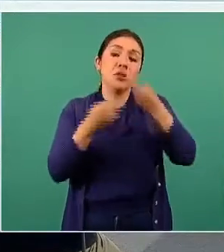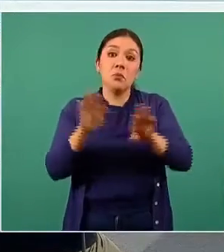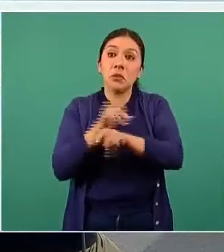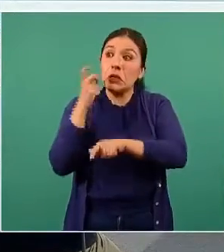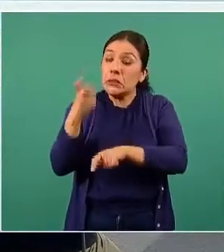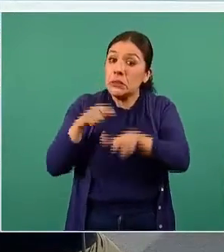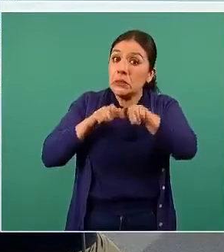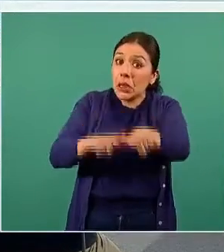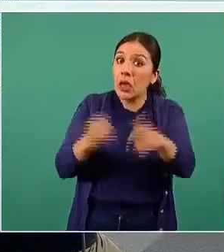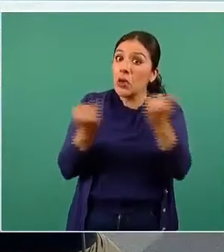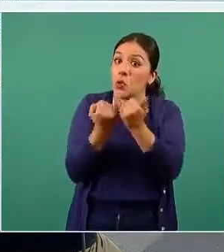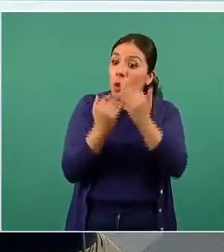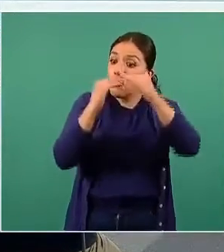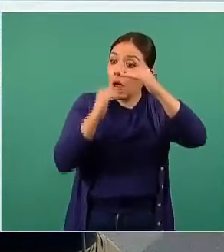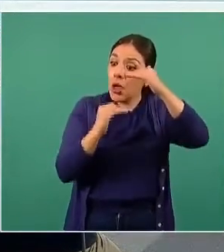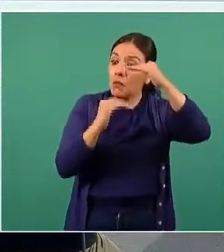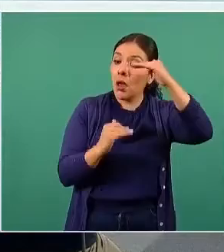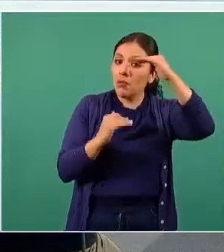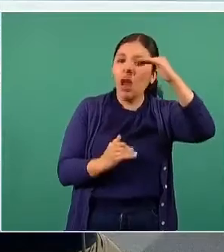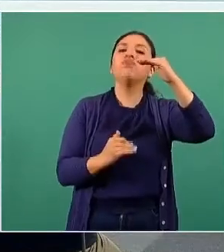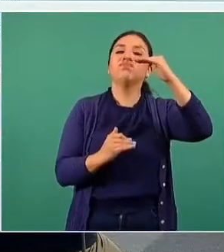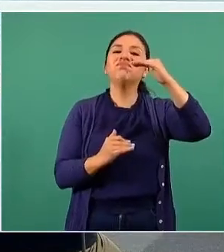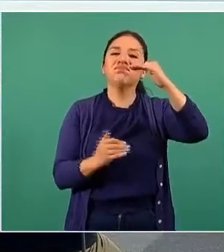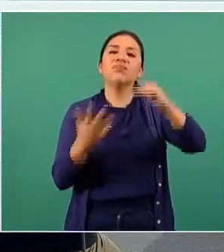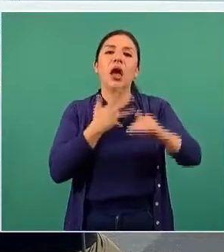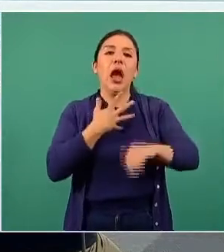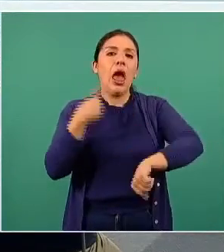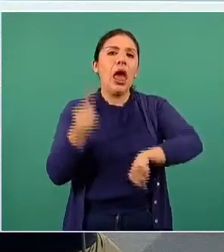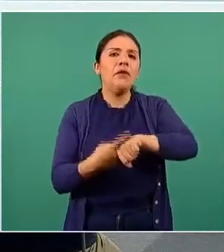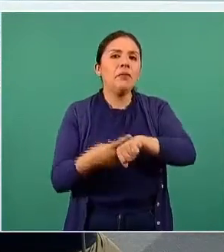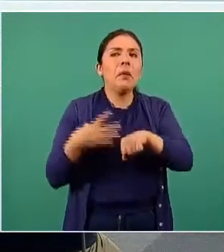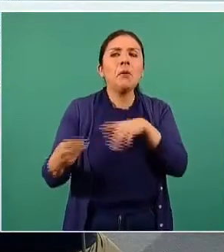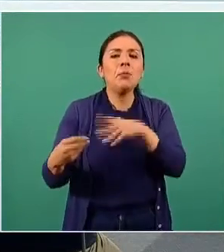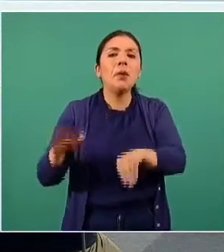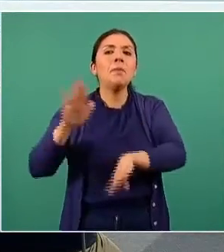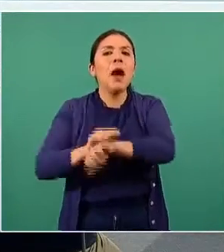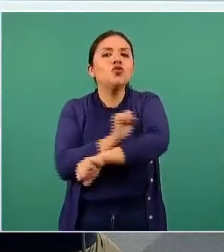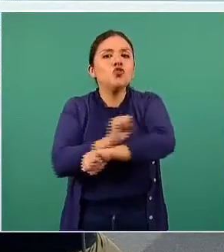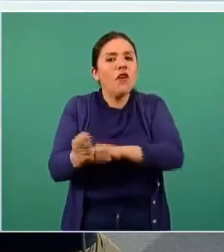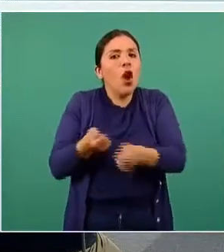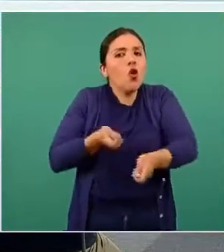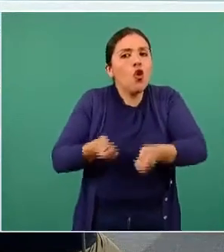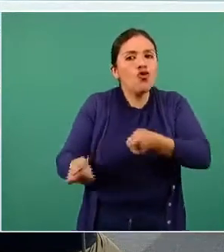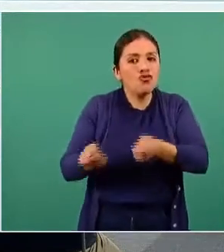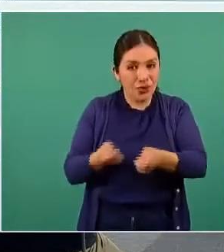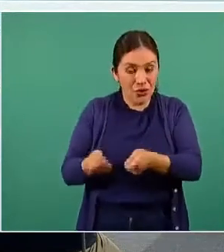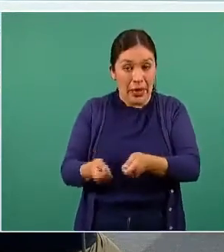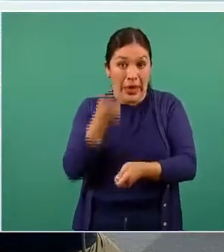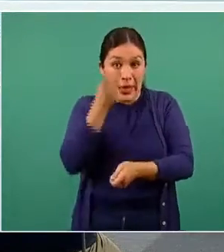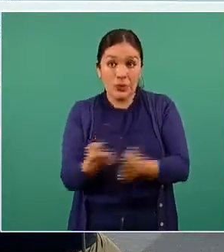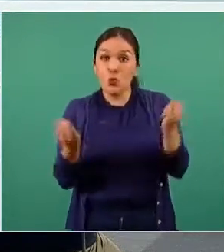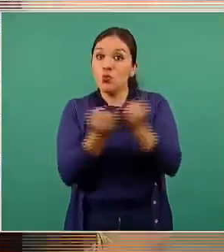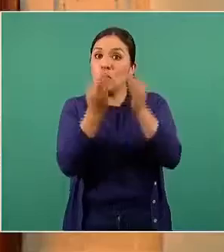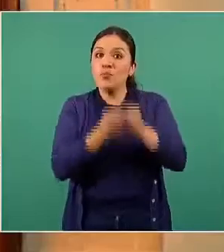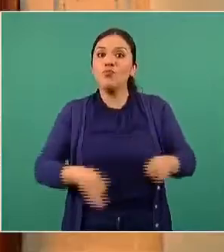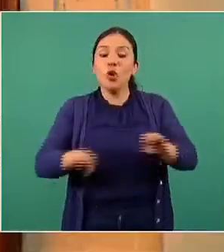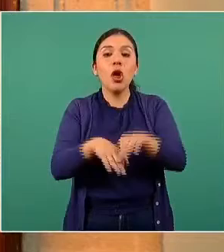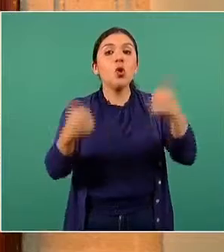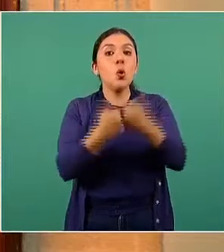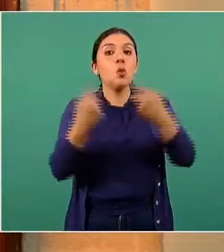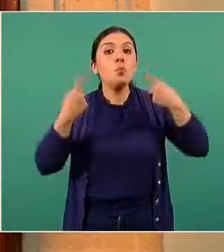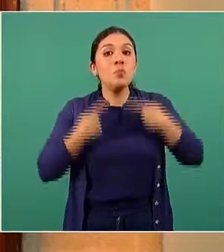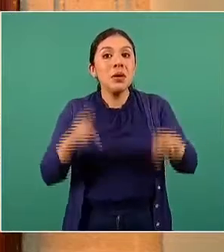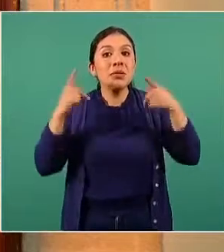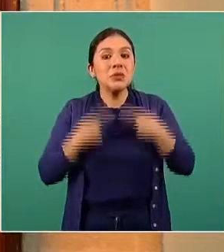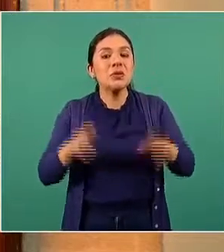esta reducción, pues obviamente vamos a tener una epidemia controlada, pero más importante, vamos a tener obviamente personas que cada